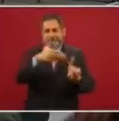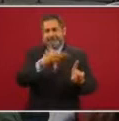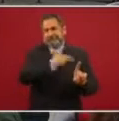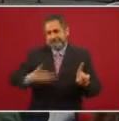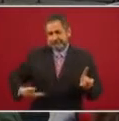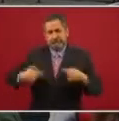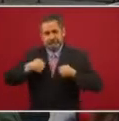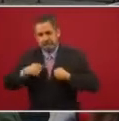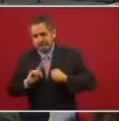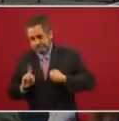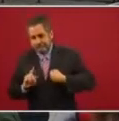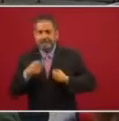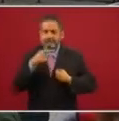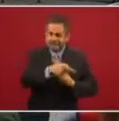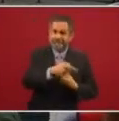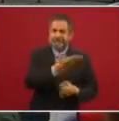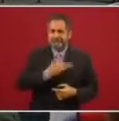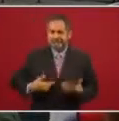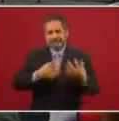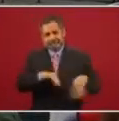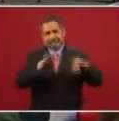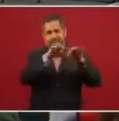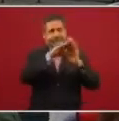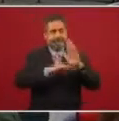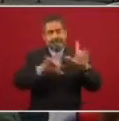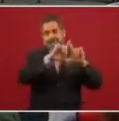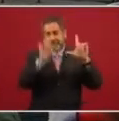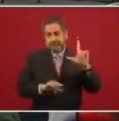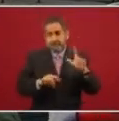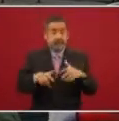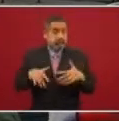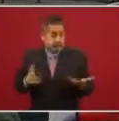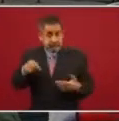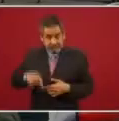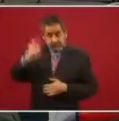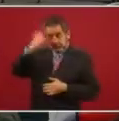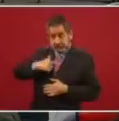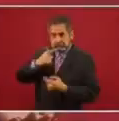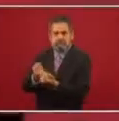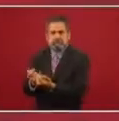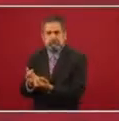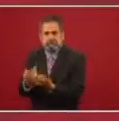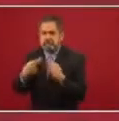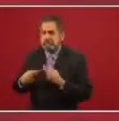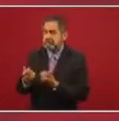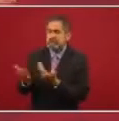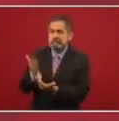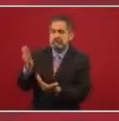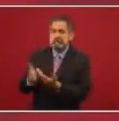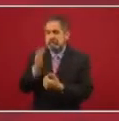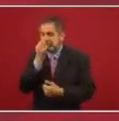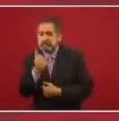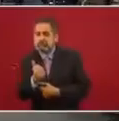la importante voz de nuestro señor presidente y la agenda nacional pero este es un tema de interés nacional y en las noches estamos con